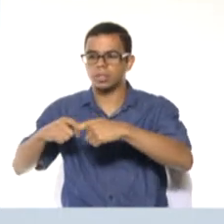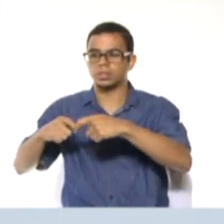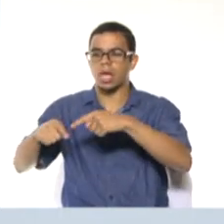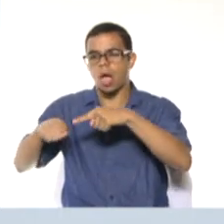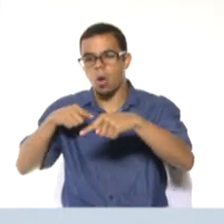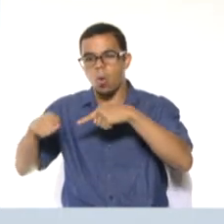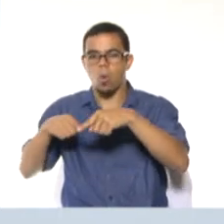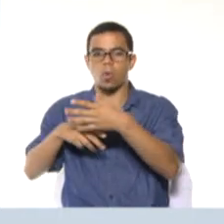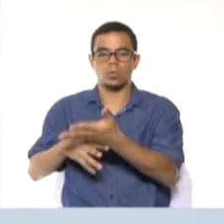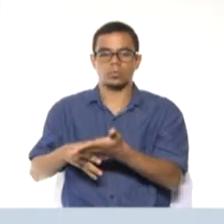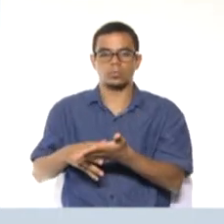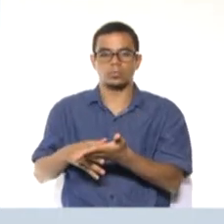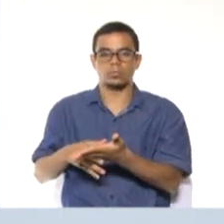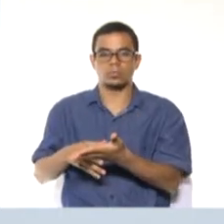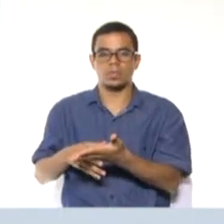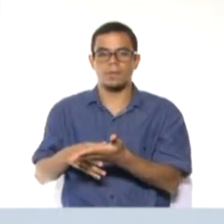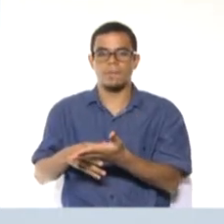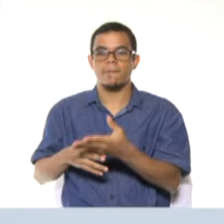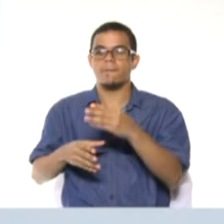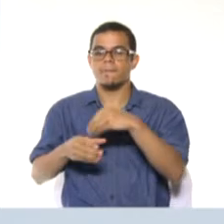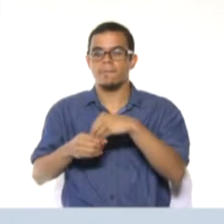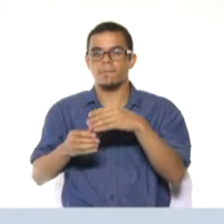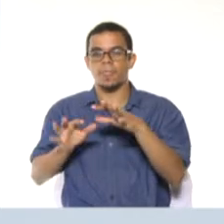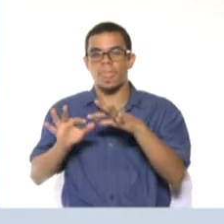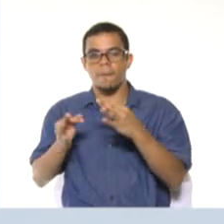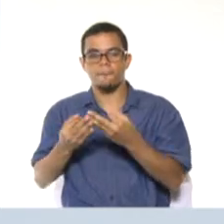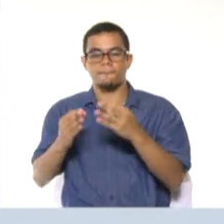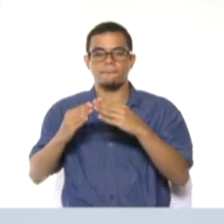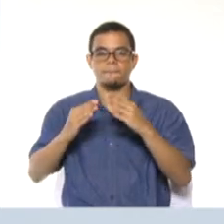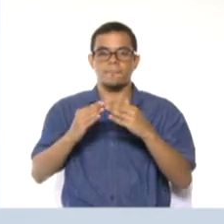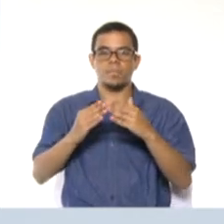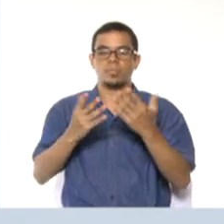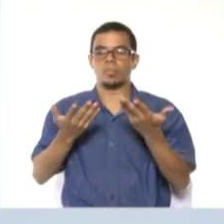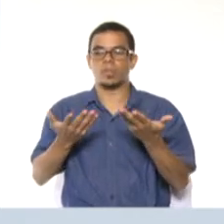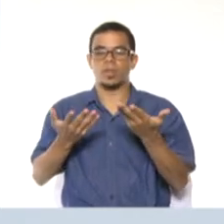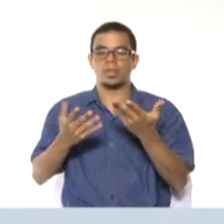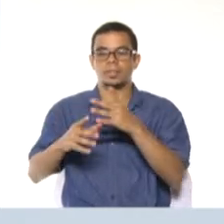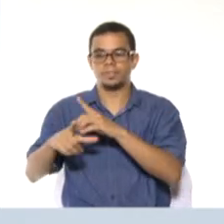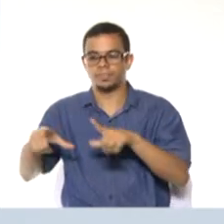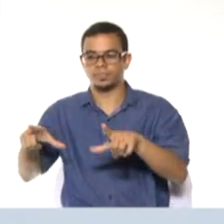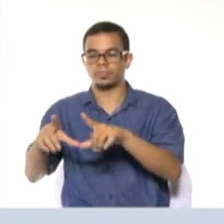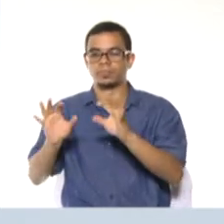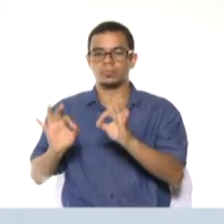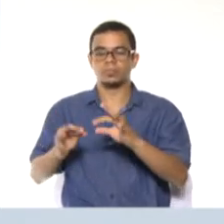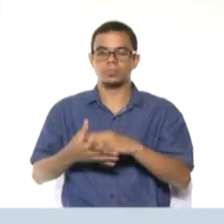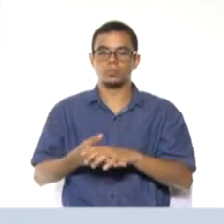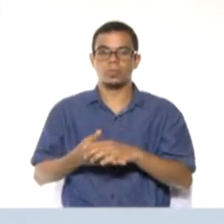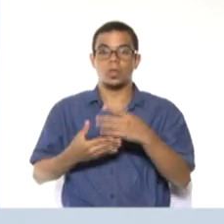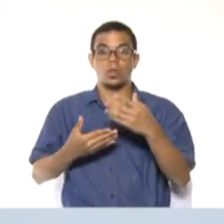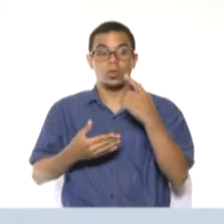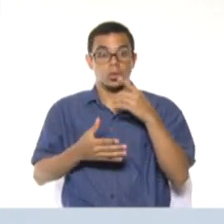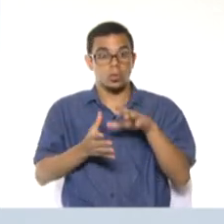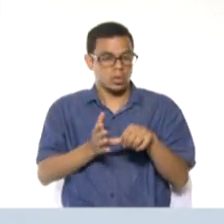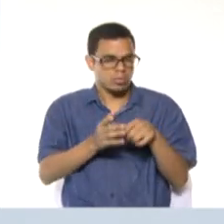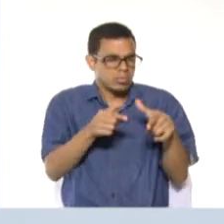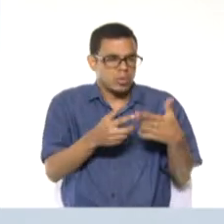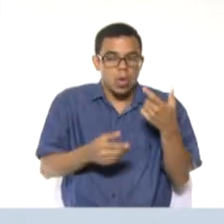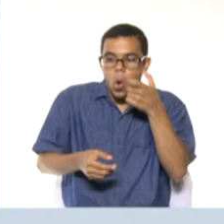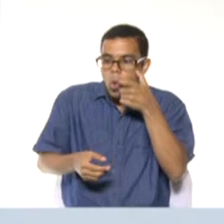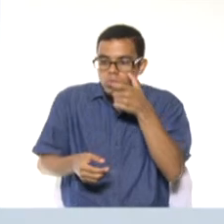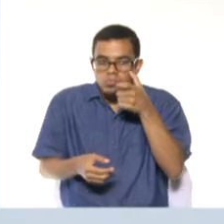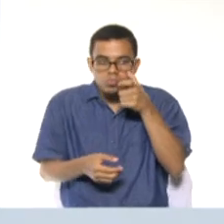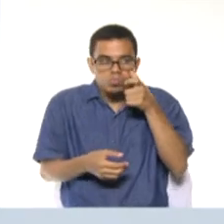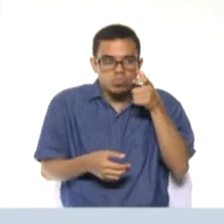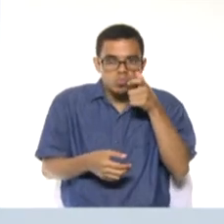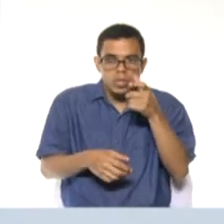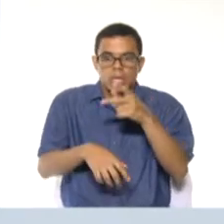ser desarrolladas en los planteles, también pueden ser desarrolladas en cada uno de los hogares, donde se le da prosecución a eso en